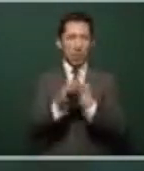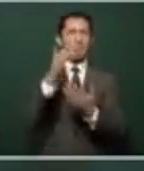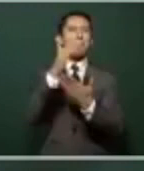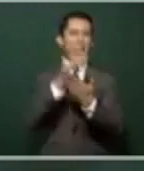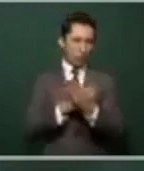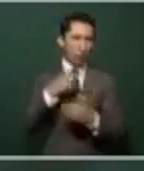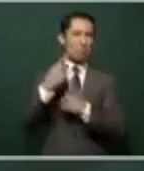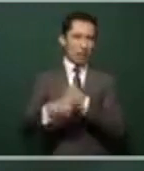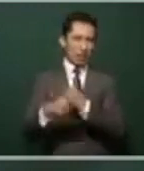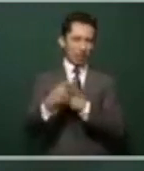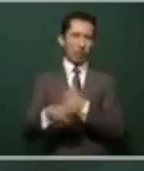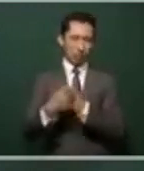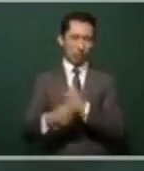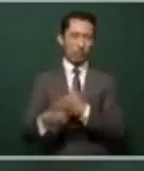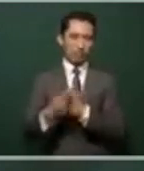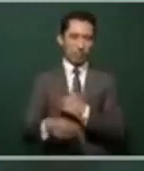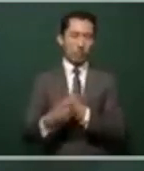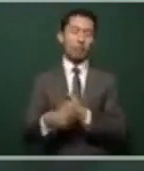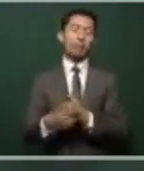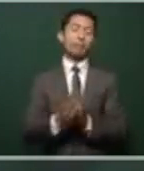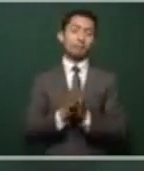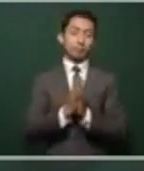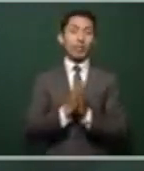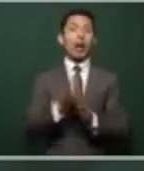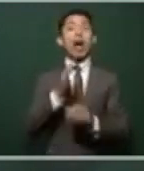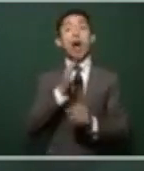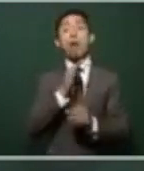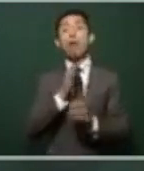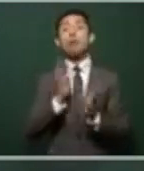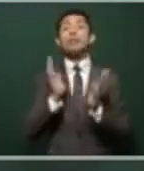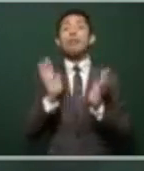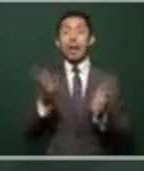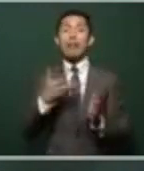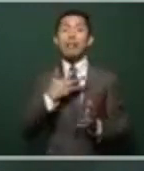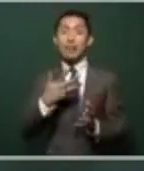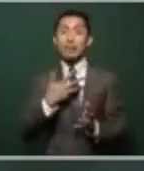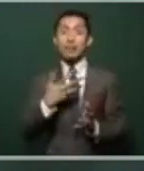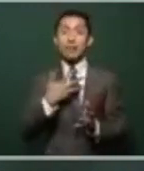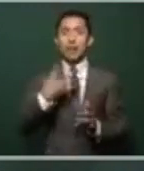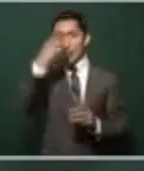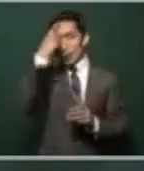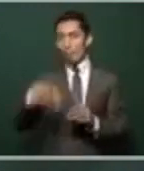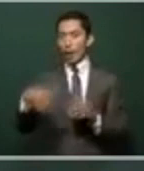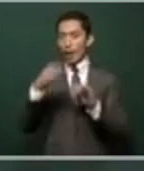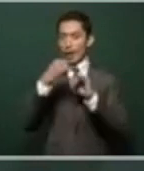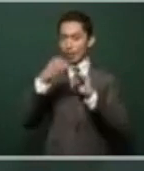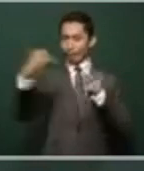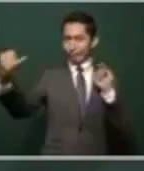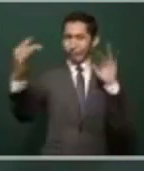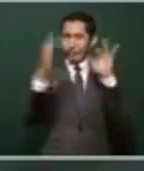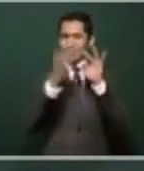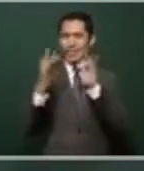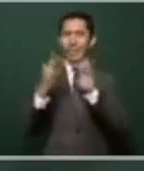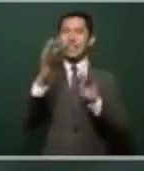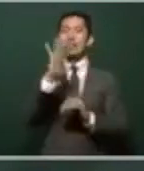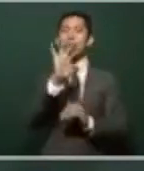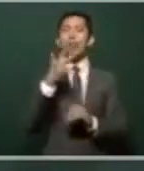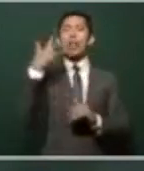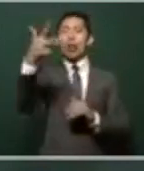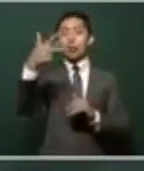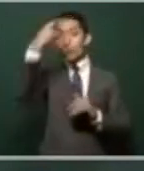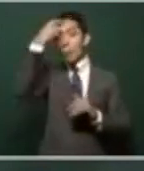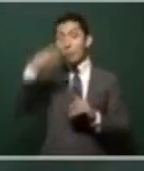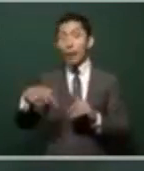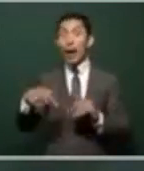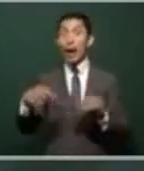los mexicanos. Y para ello se ha establecido también una red de microondas con 58 torres para el soporte del